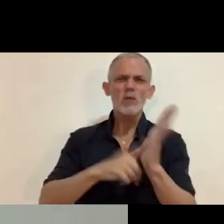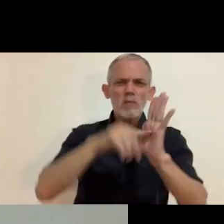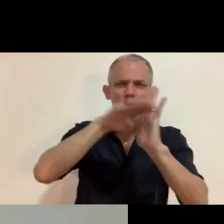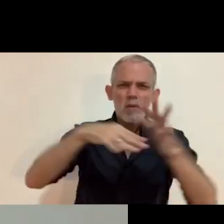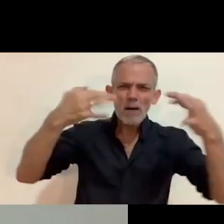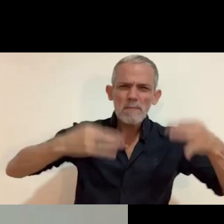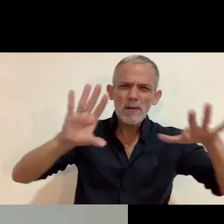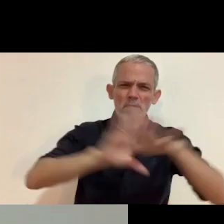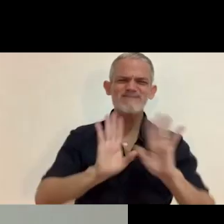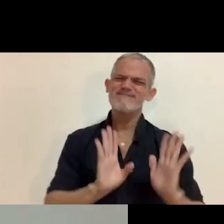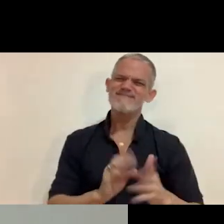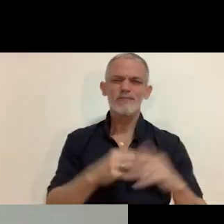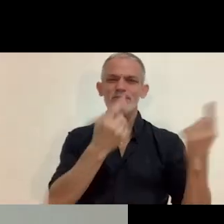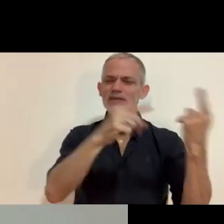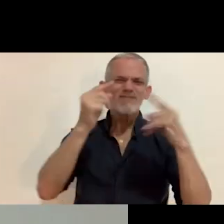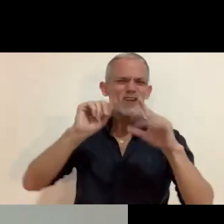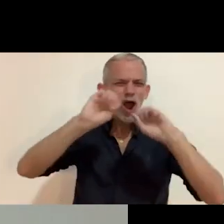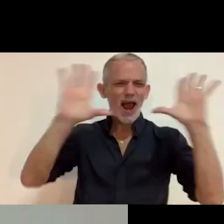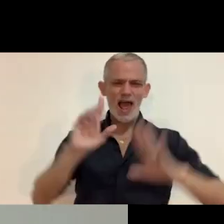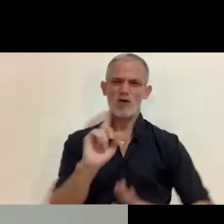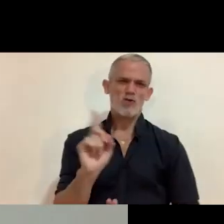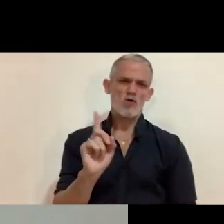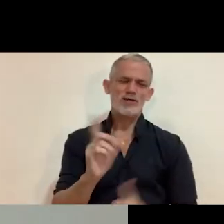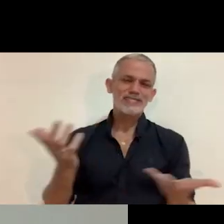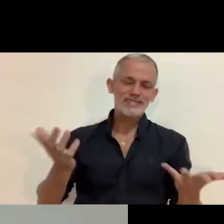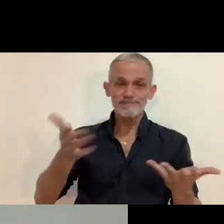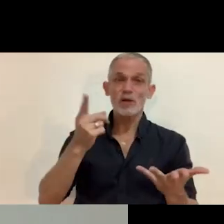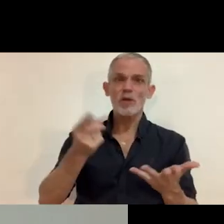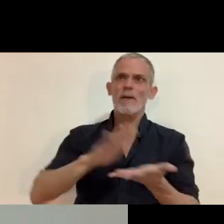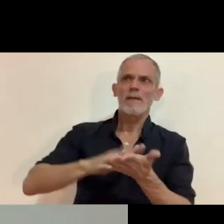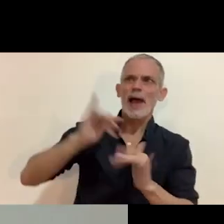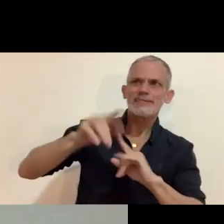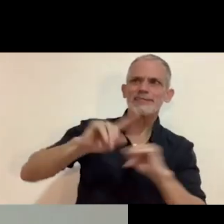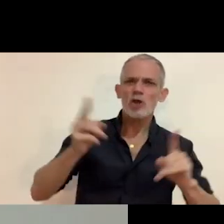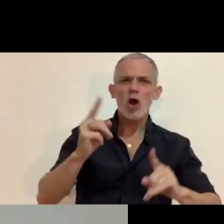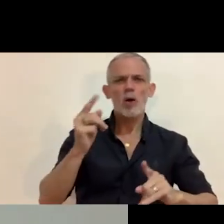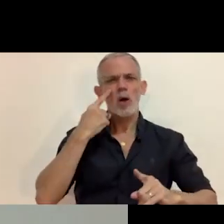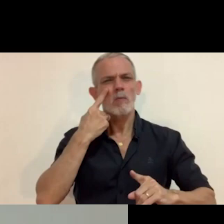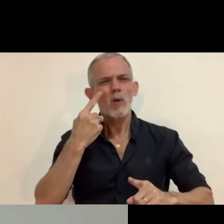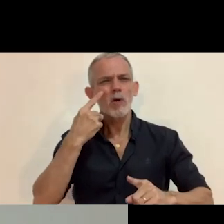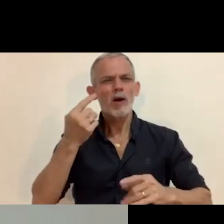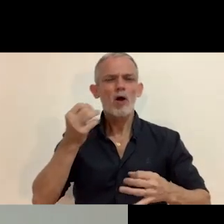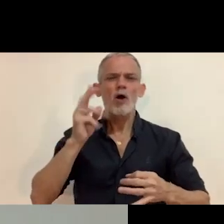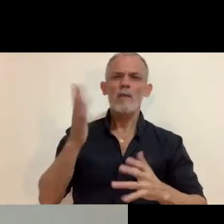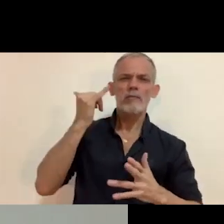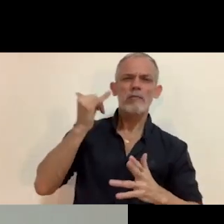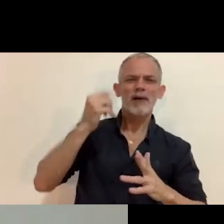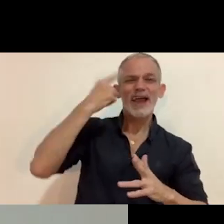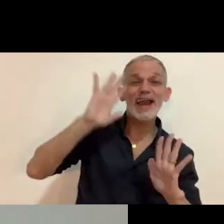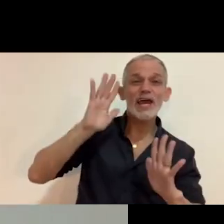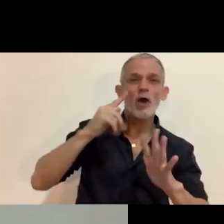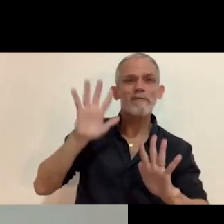tan distintas y tan claras como para decir, no, bueno, base presunta no, base cierta sí. ¿Por qué? Porque hubo toda